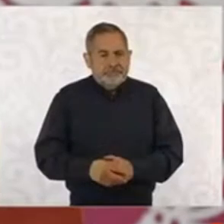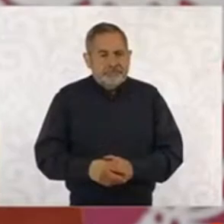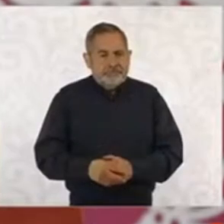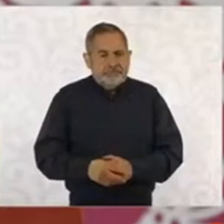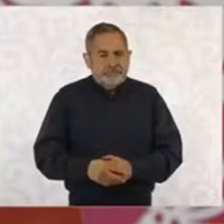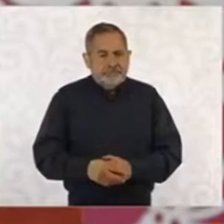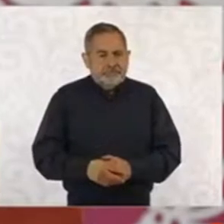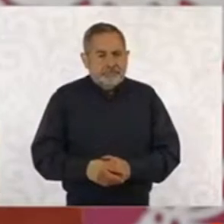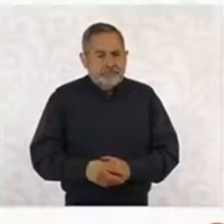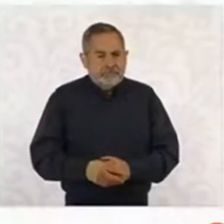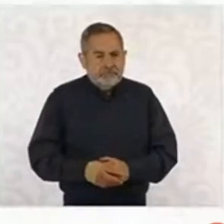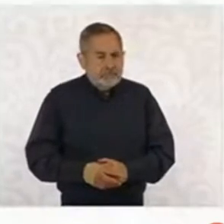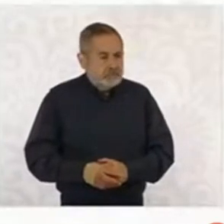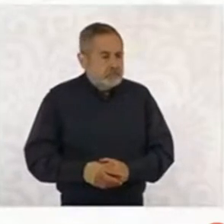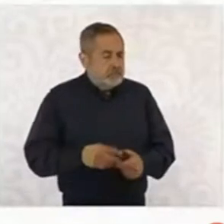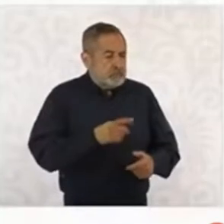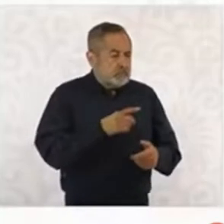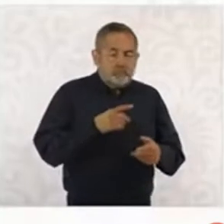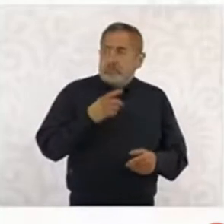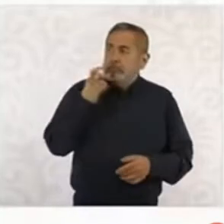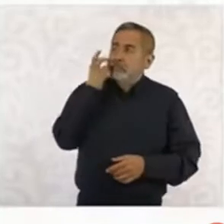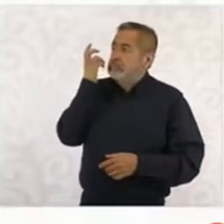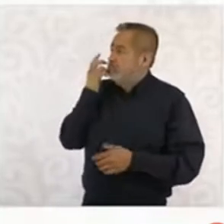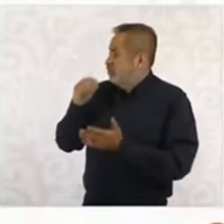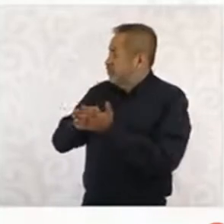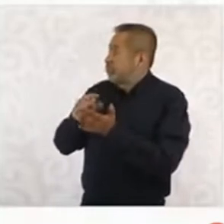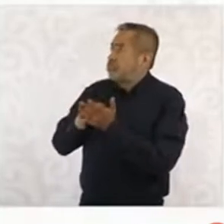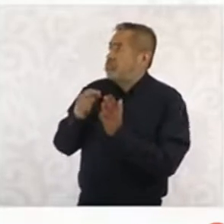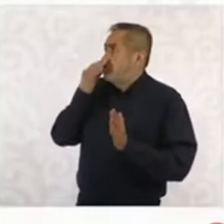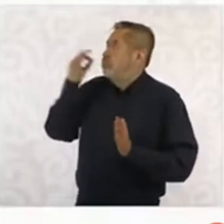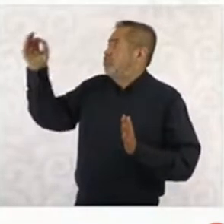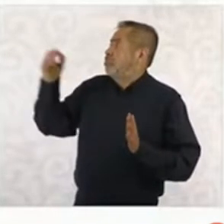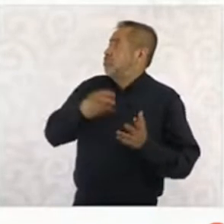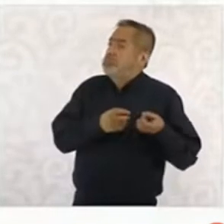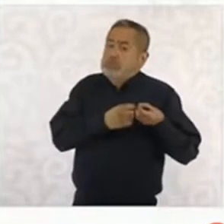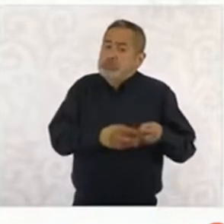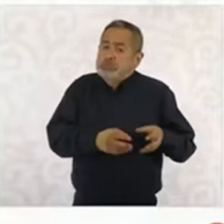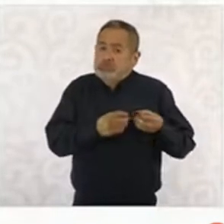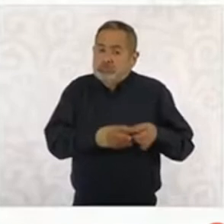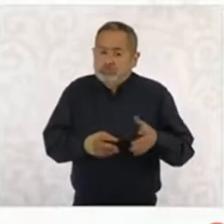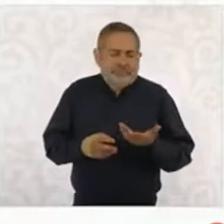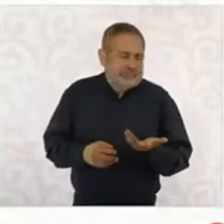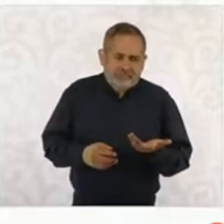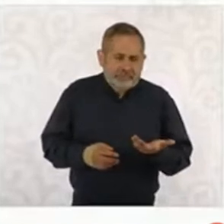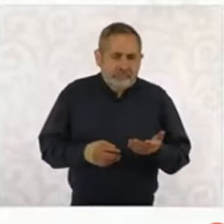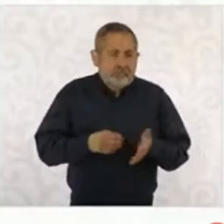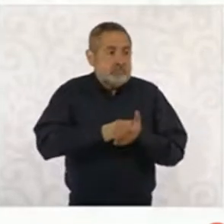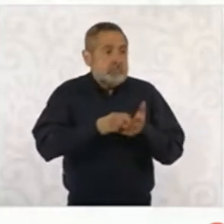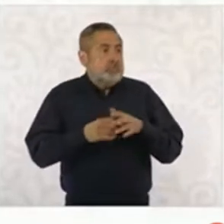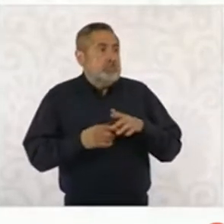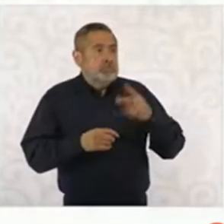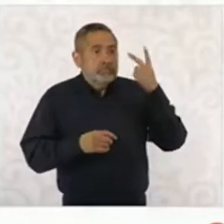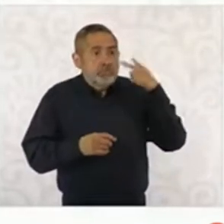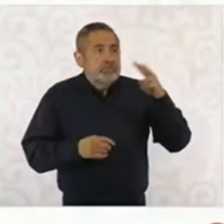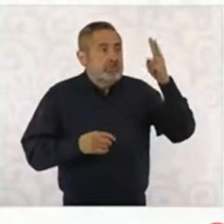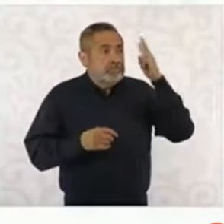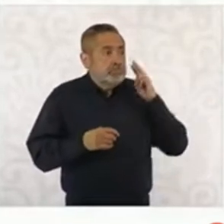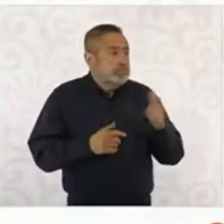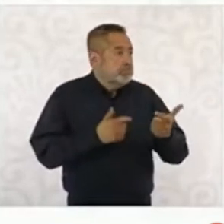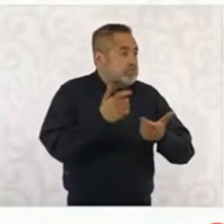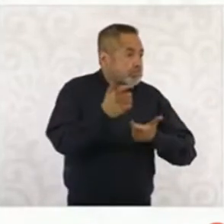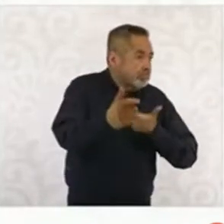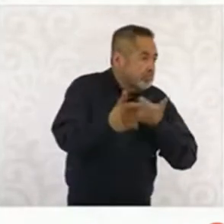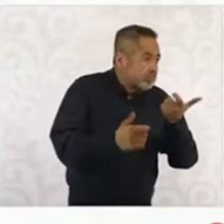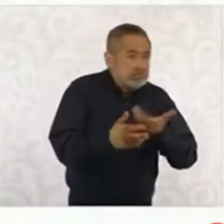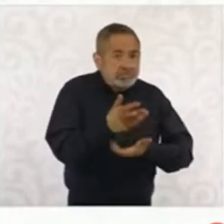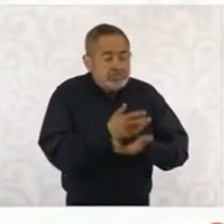dedujo más pérdidas de lo necesario, es decir, dedujo viáticos, anticipos,